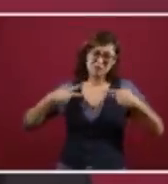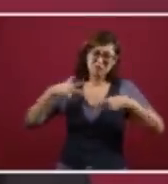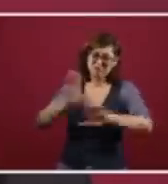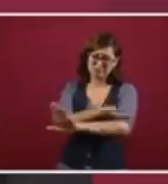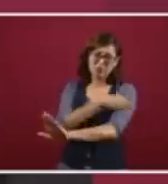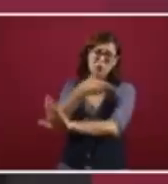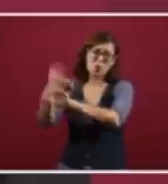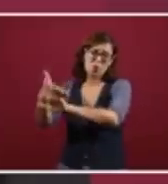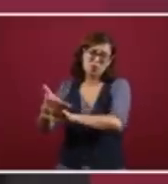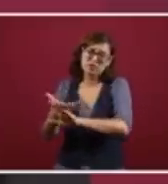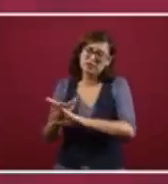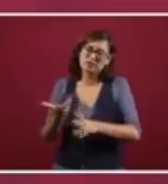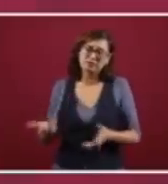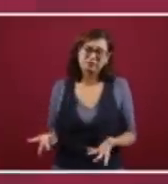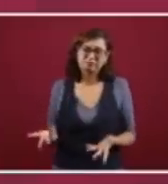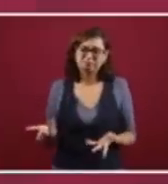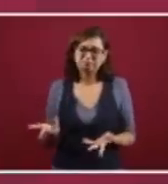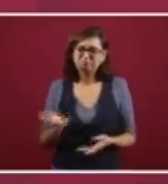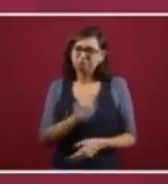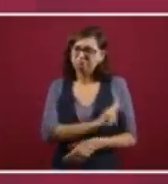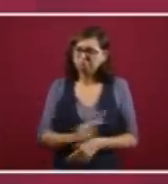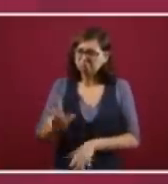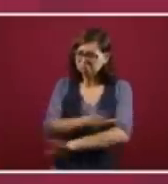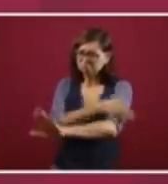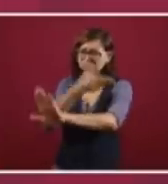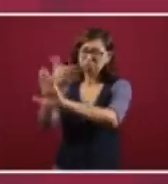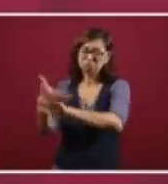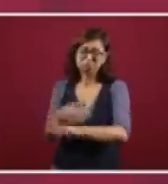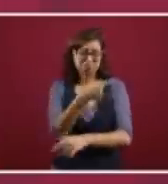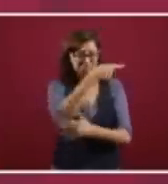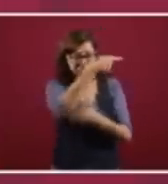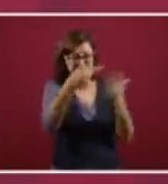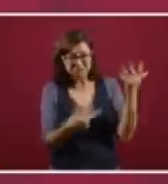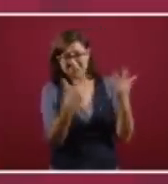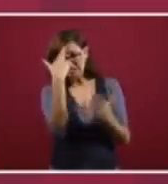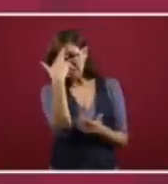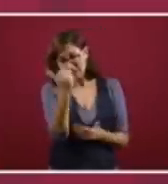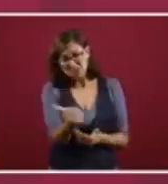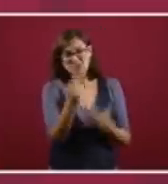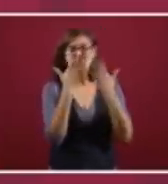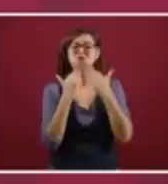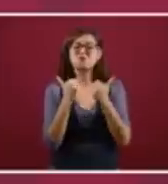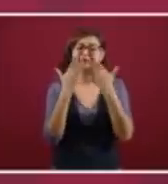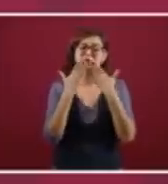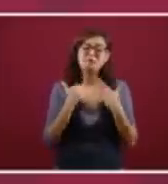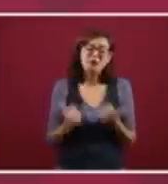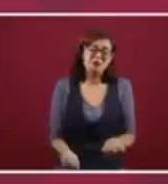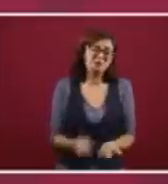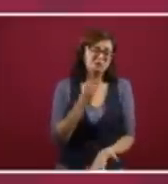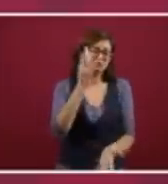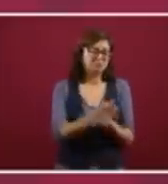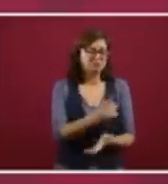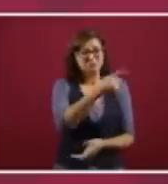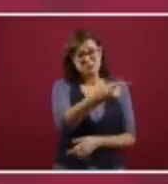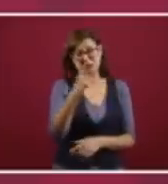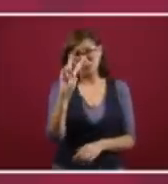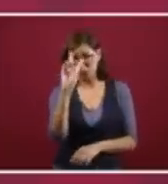todos, y no hay razón, están actuando como rebeldes sin causa.